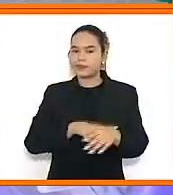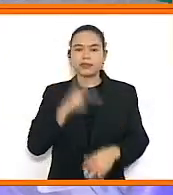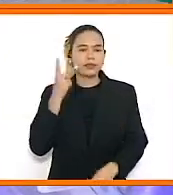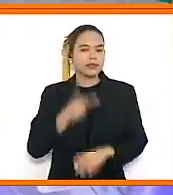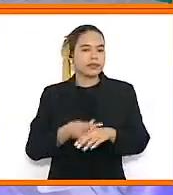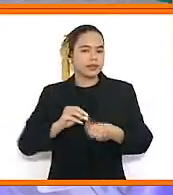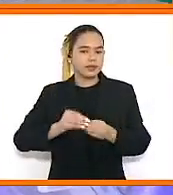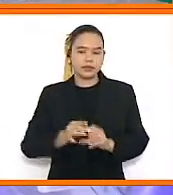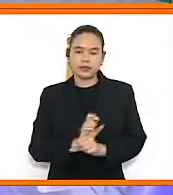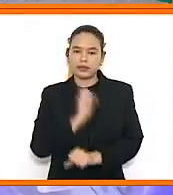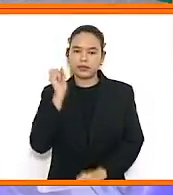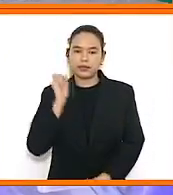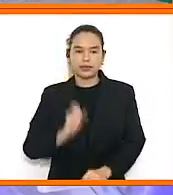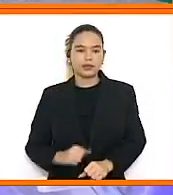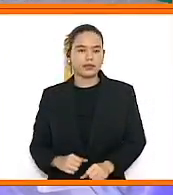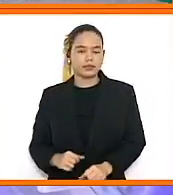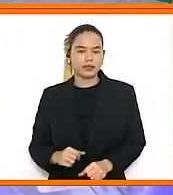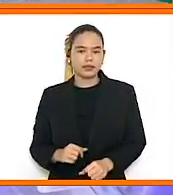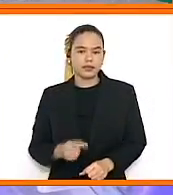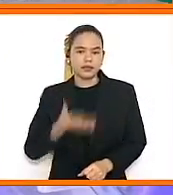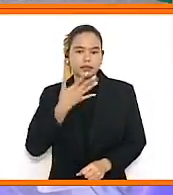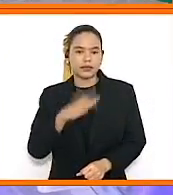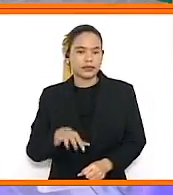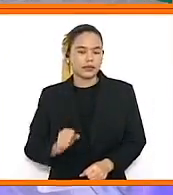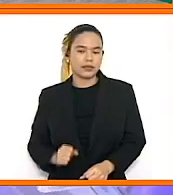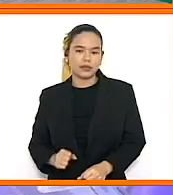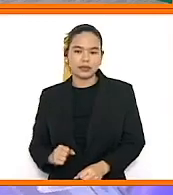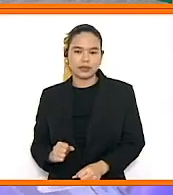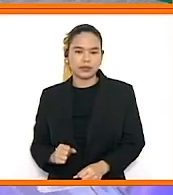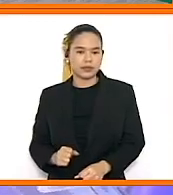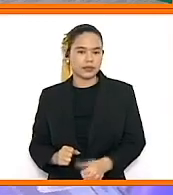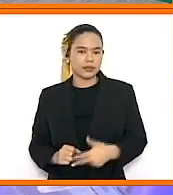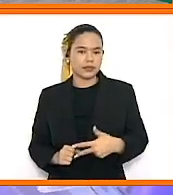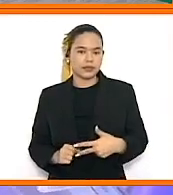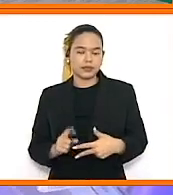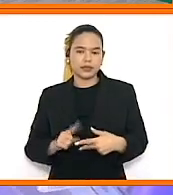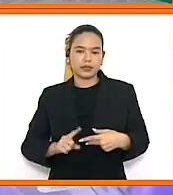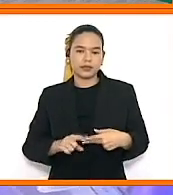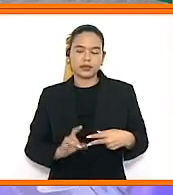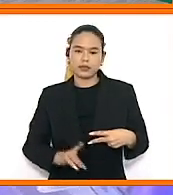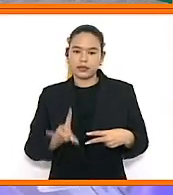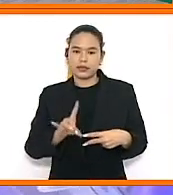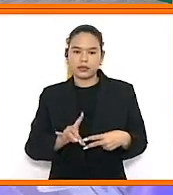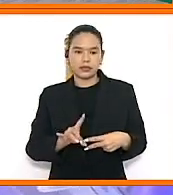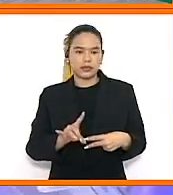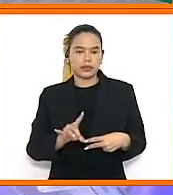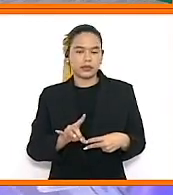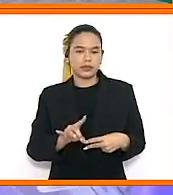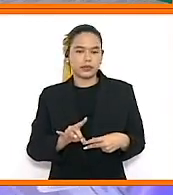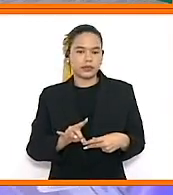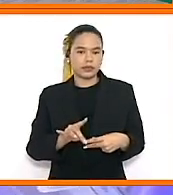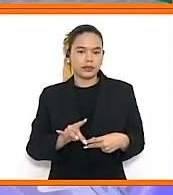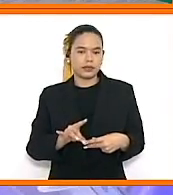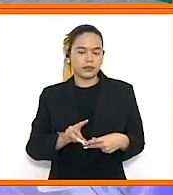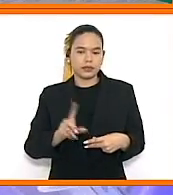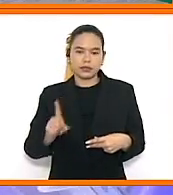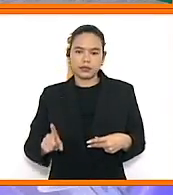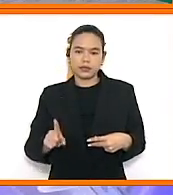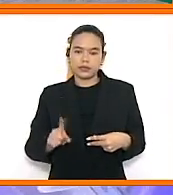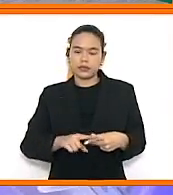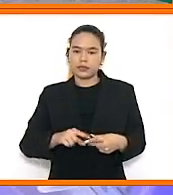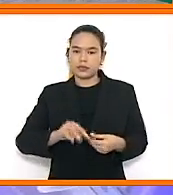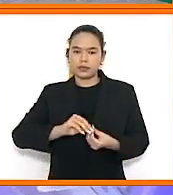primer número ganador y tu primer dígito. ¡Suerte! Porque este es el 8, segundo dígito. 1, primer